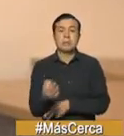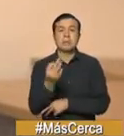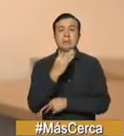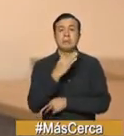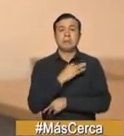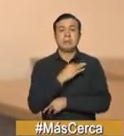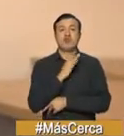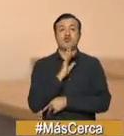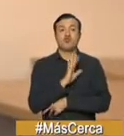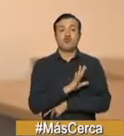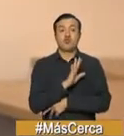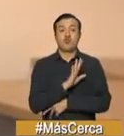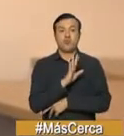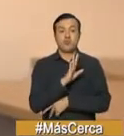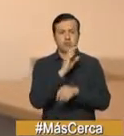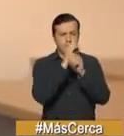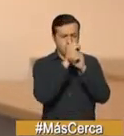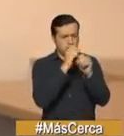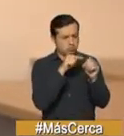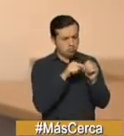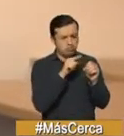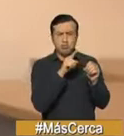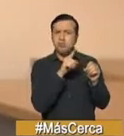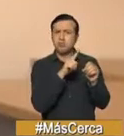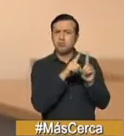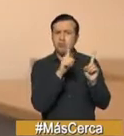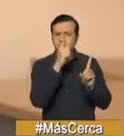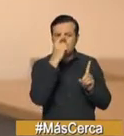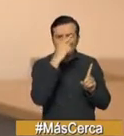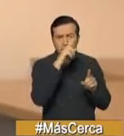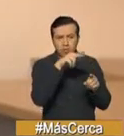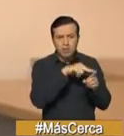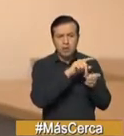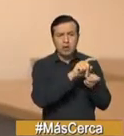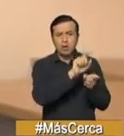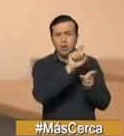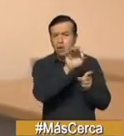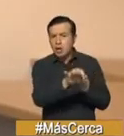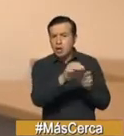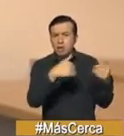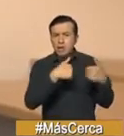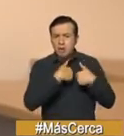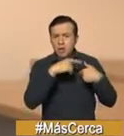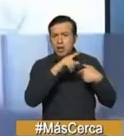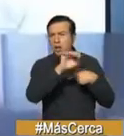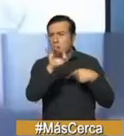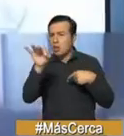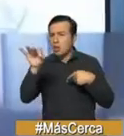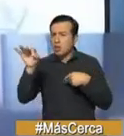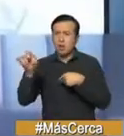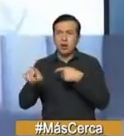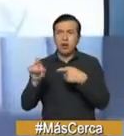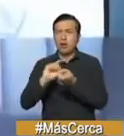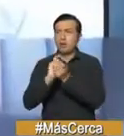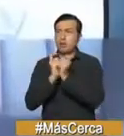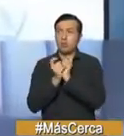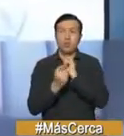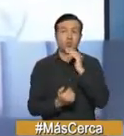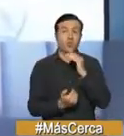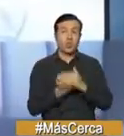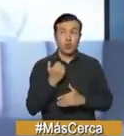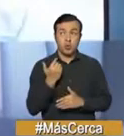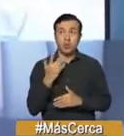su condición de ser productores de un resfriado común ha causado una enfermedad grave y mortal se cree que la nueva cepa